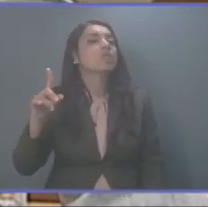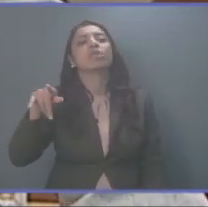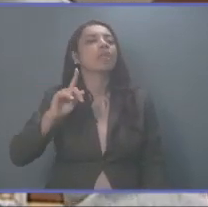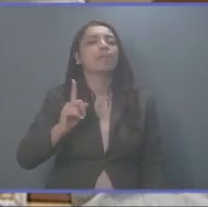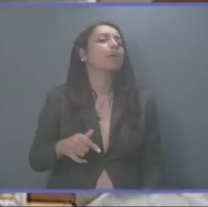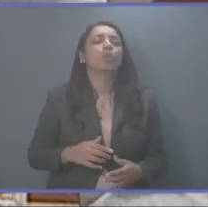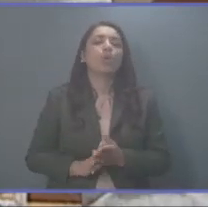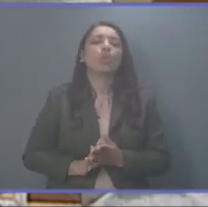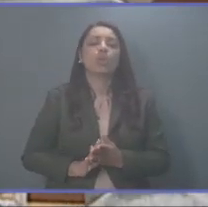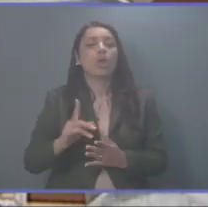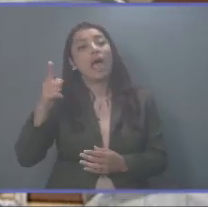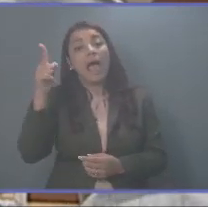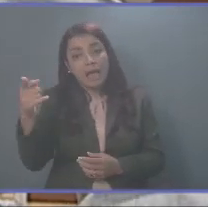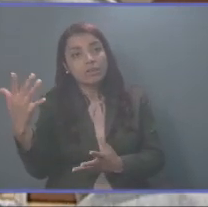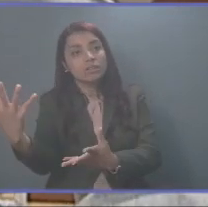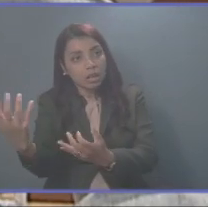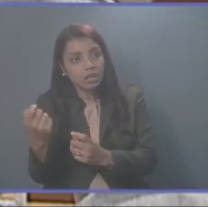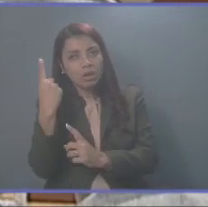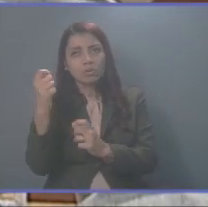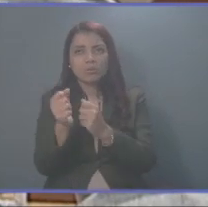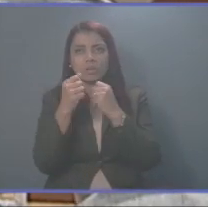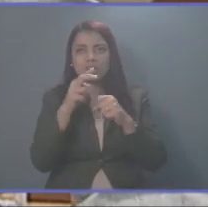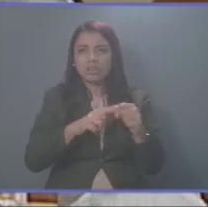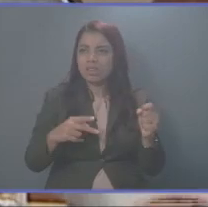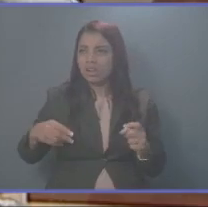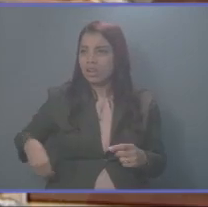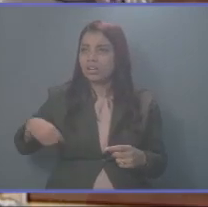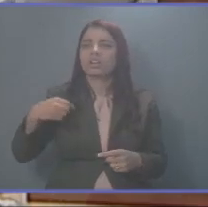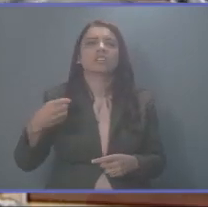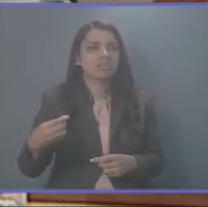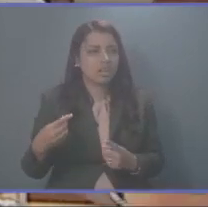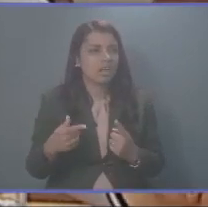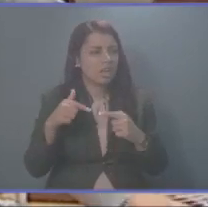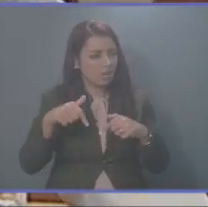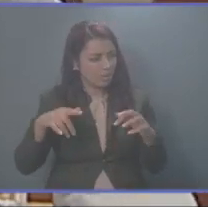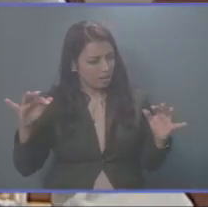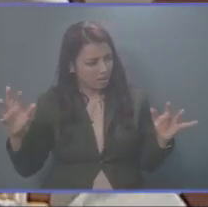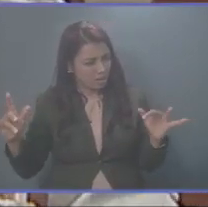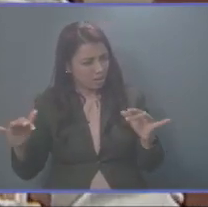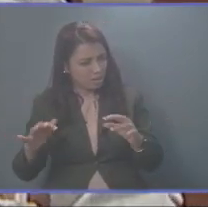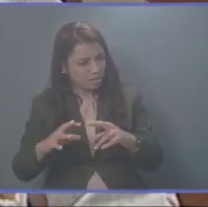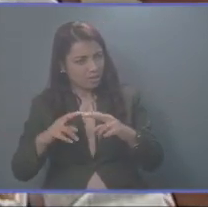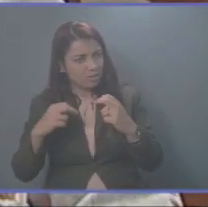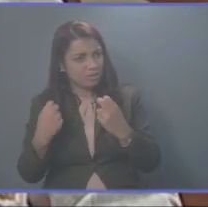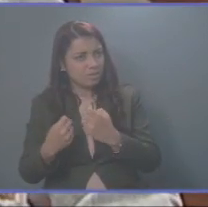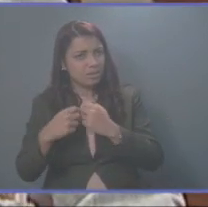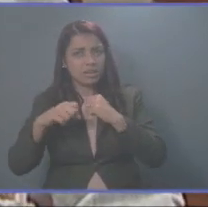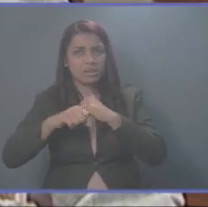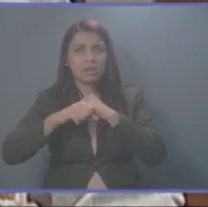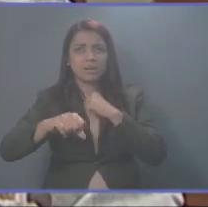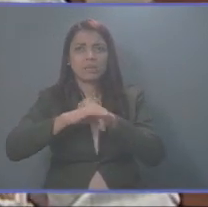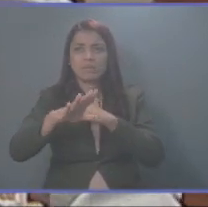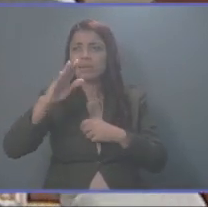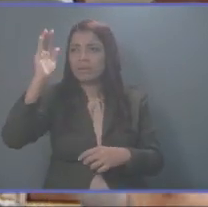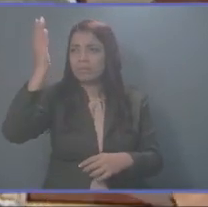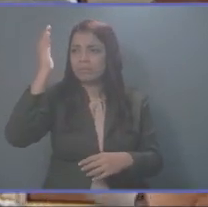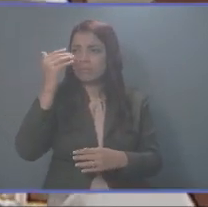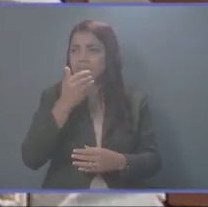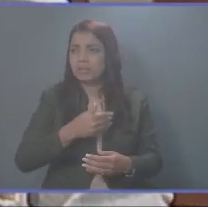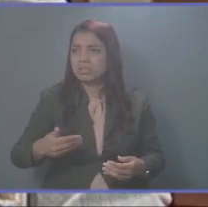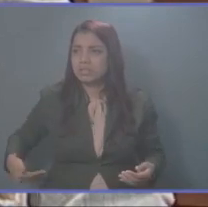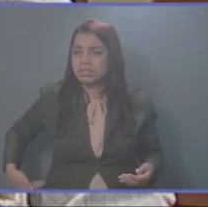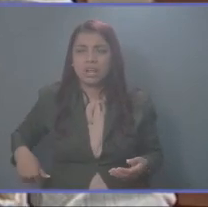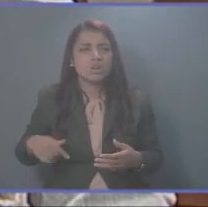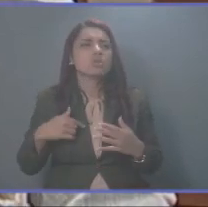habían pedido a mí $1,000,000. Y ahora resulta que en una reunión en medio de una campaña presidencial dice que yo pedí el